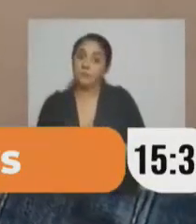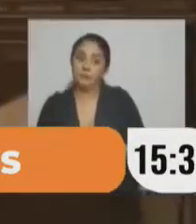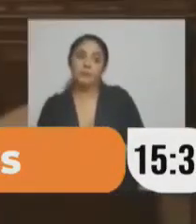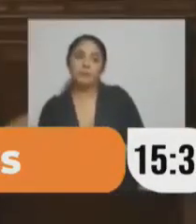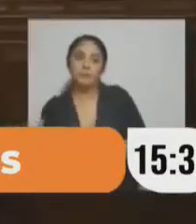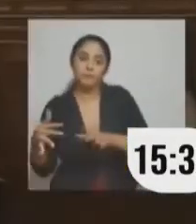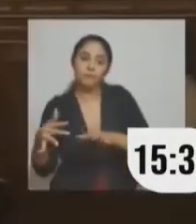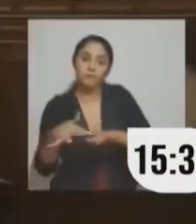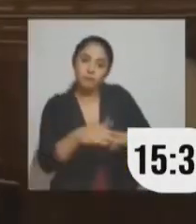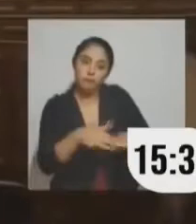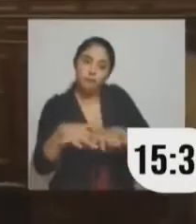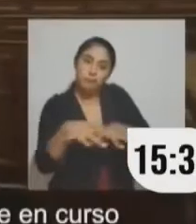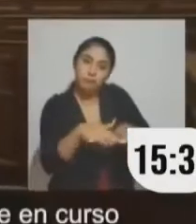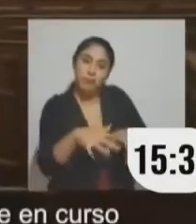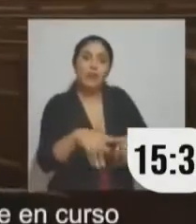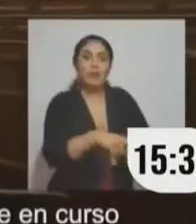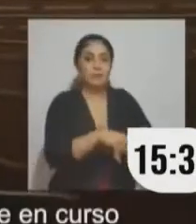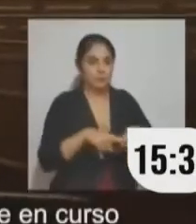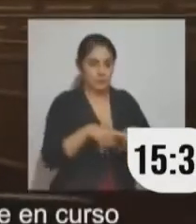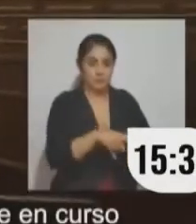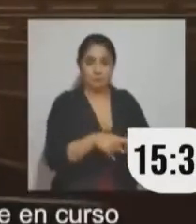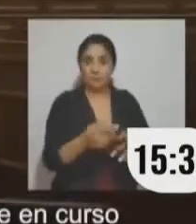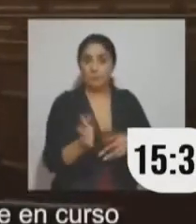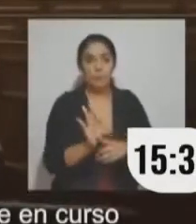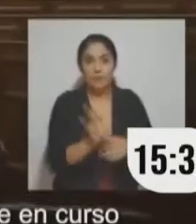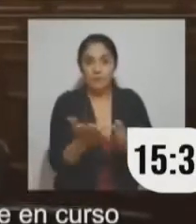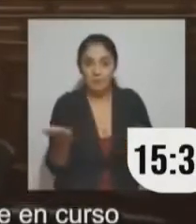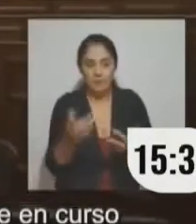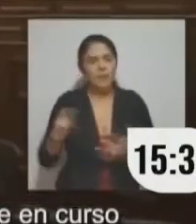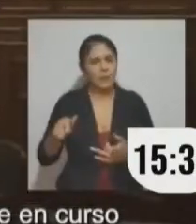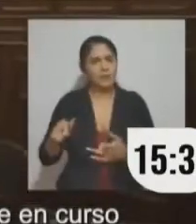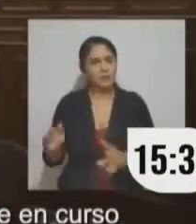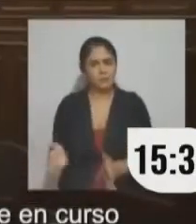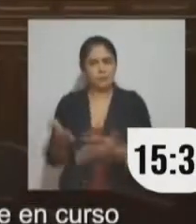refiero a la votación en específico, también quiero ser bastante